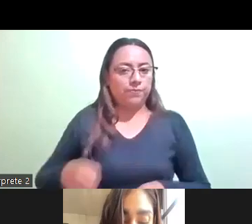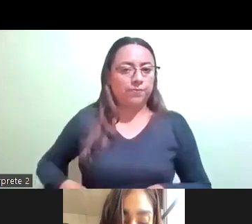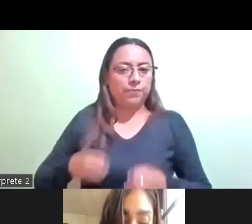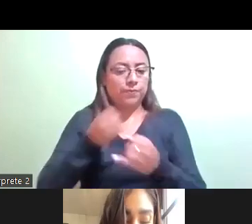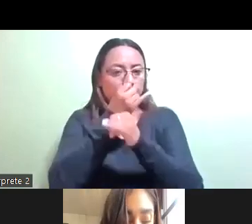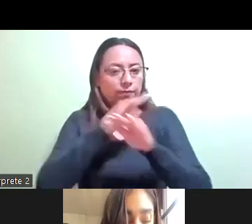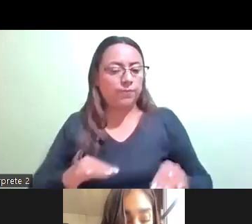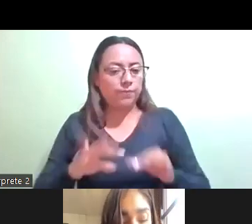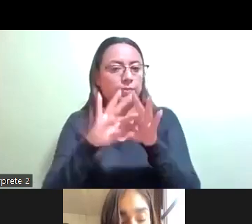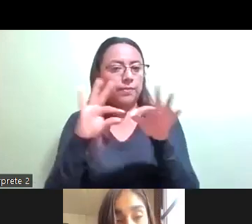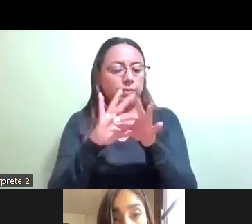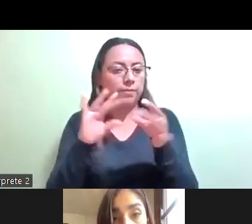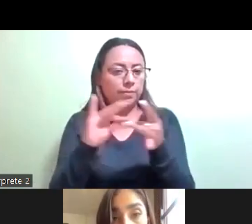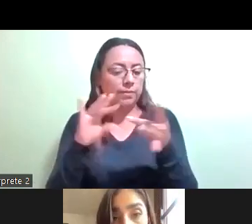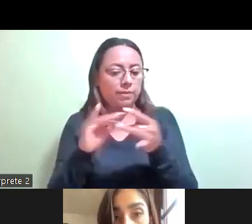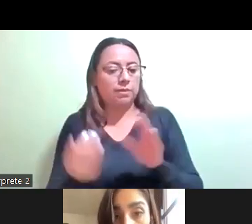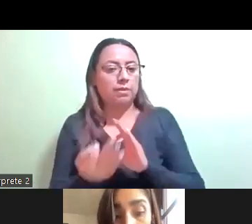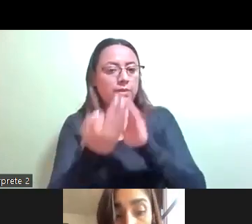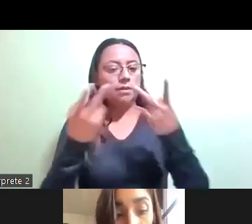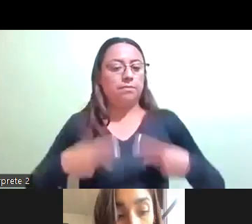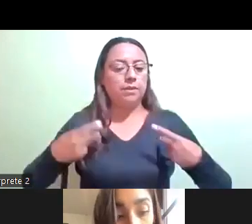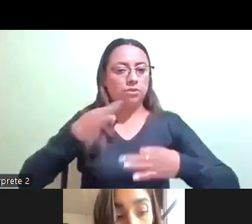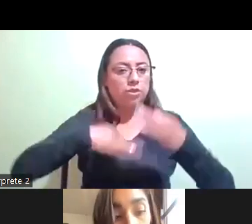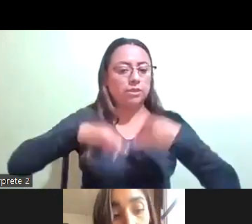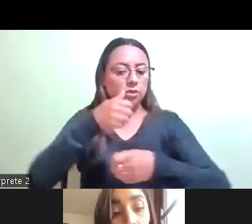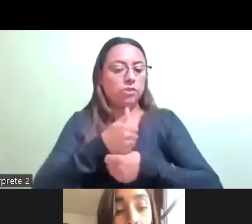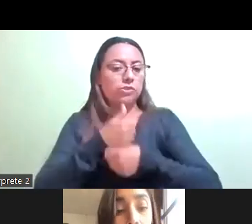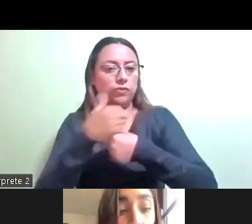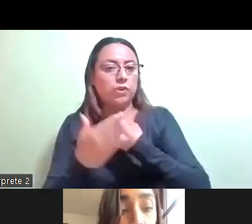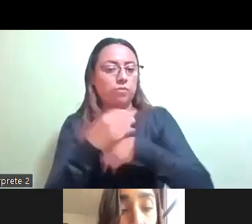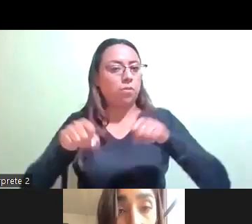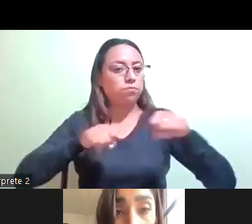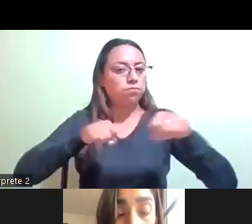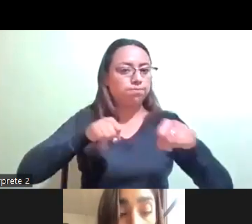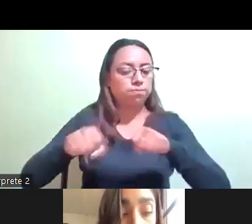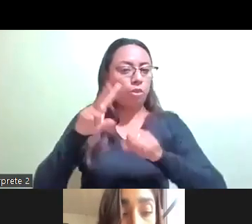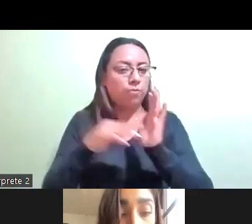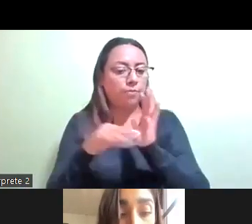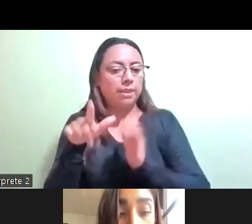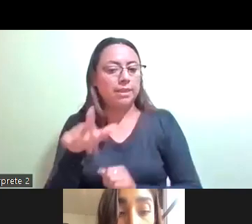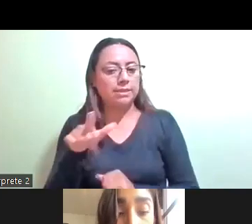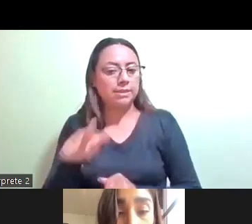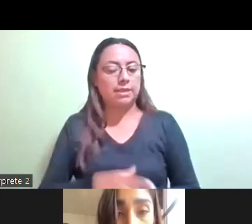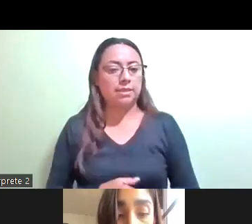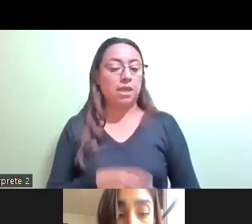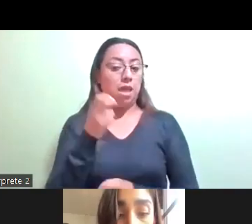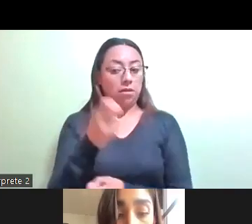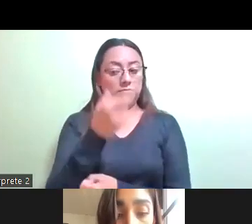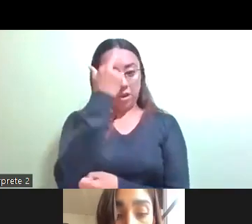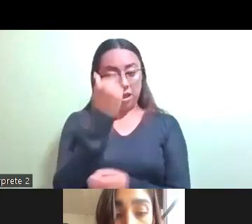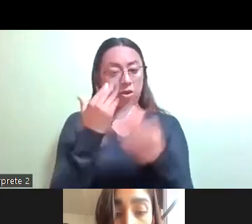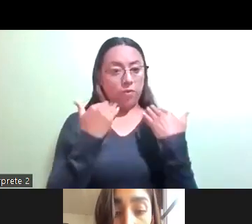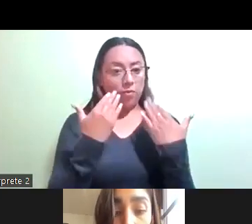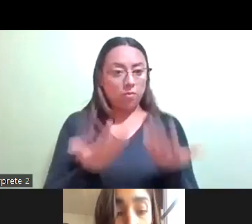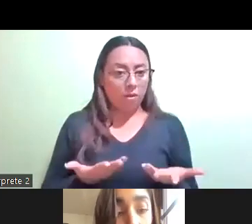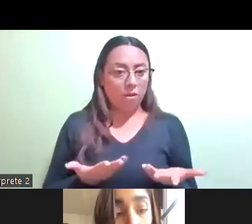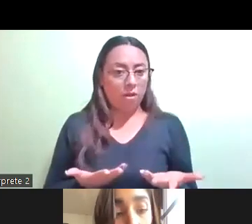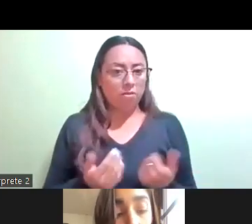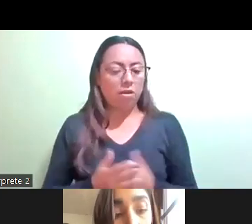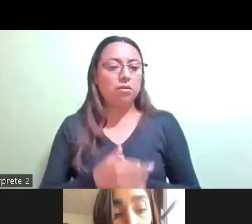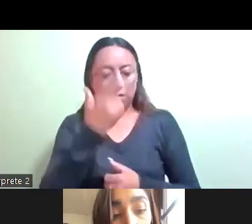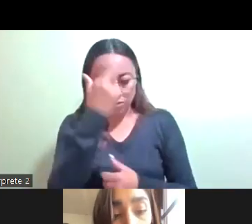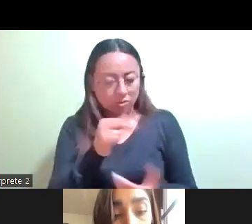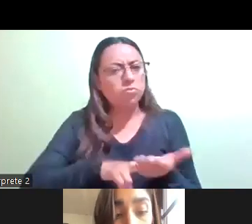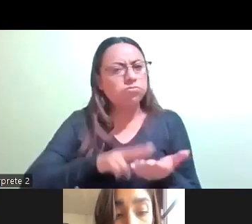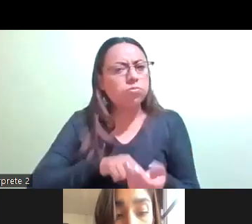de cuentas y con los ciudadanos afectados por el sismo de 2017. Si no se citó, saber la razón, y si se citó y no acudió, conocer si existió